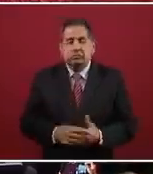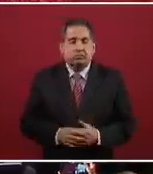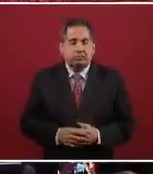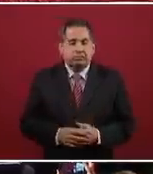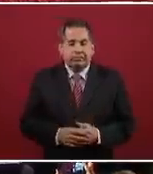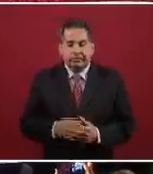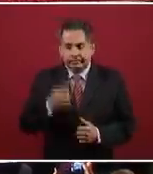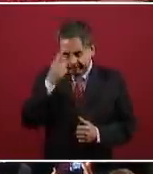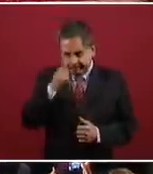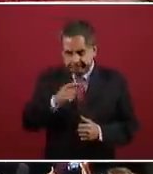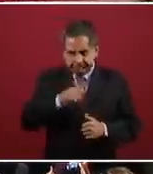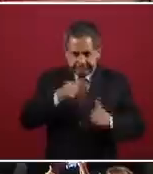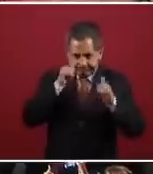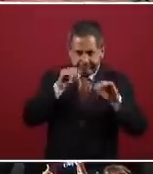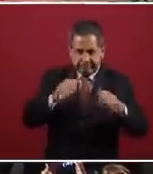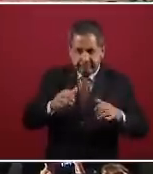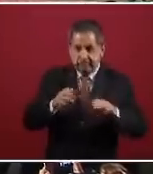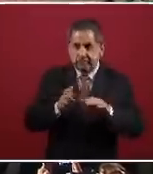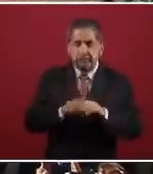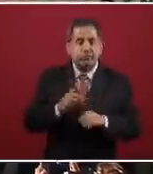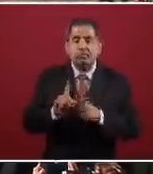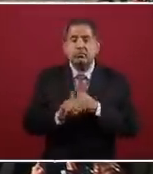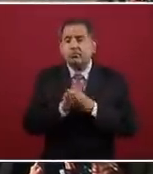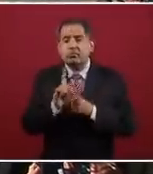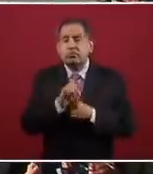a atender el principal problema,